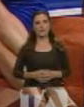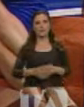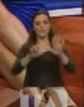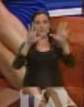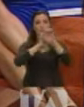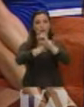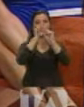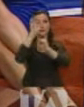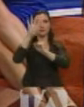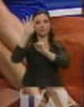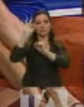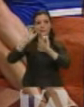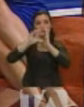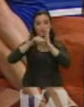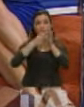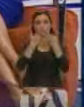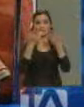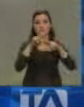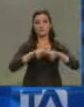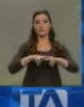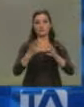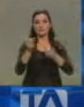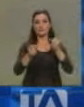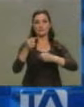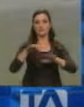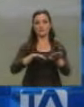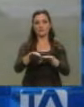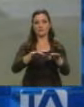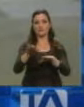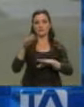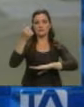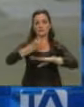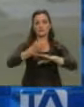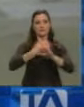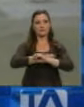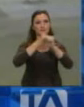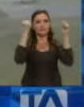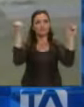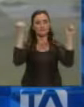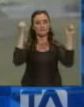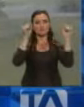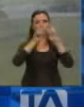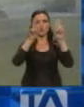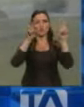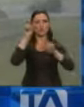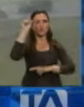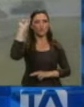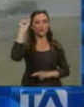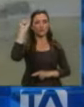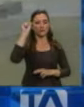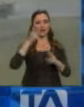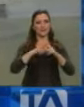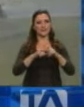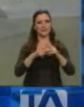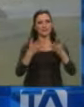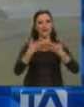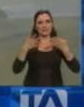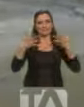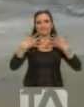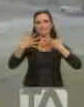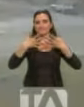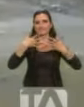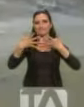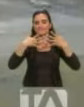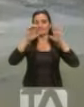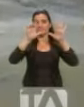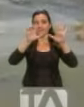7 de la mañana con 49 minutos. Revisamos cómo está el tránsito en la capital, que amaneció un poquito nublada, pero empieza a despejarse, ¿eh? Así es, son las 7